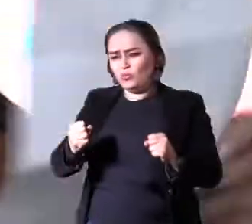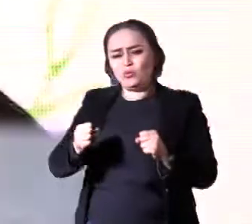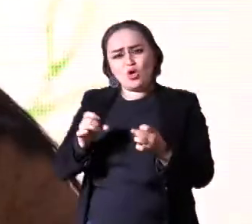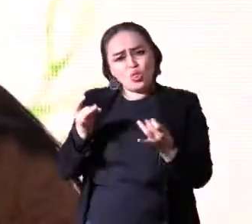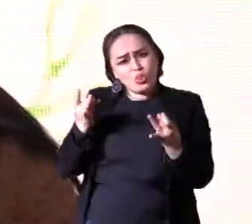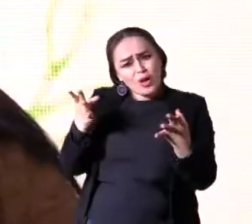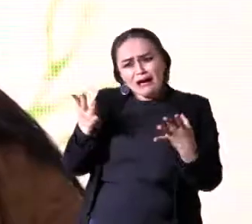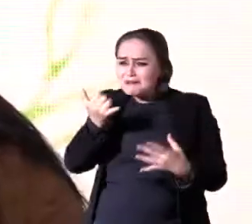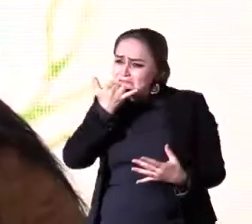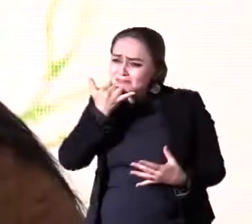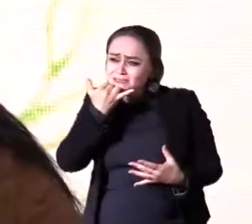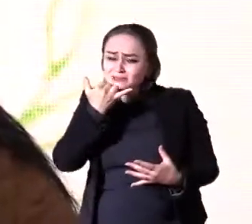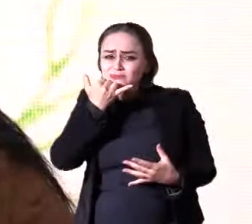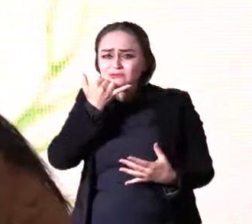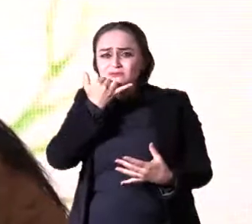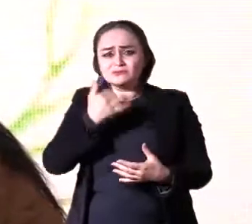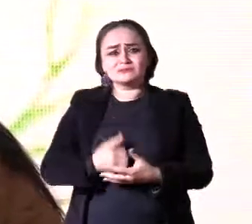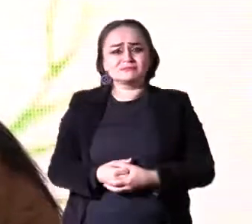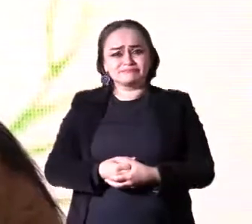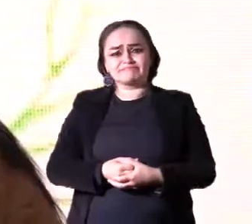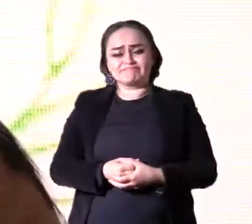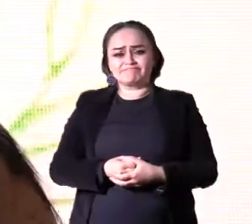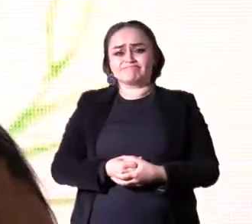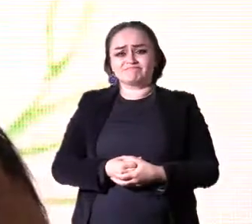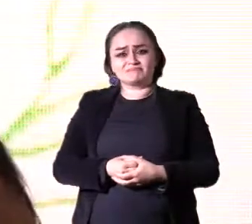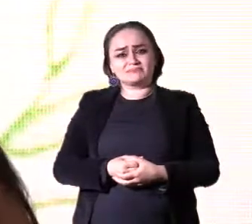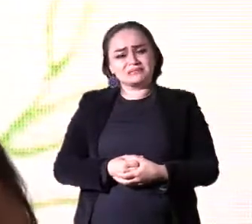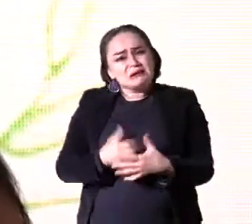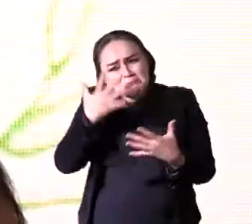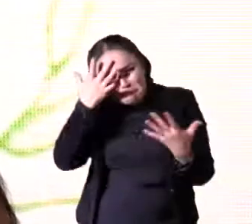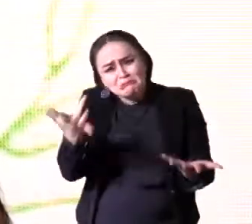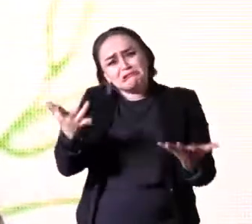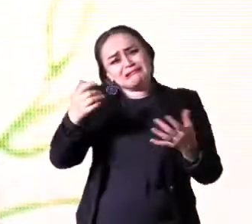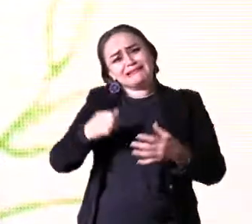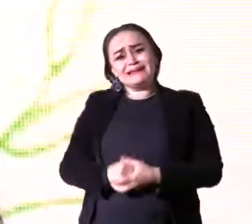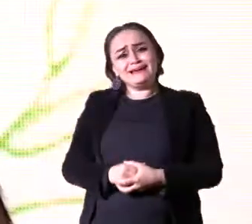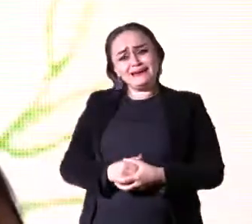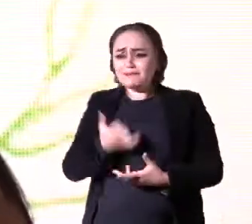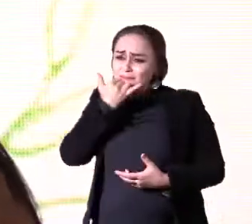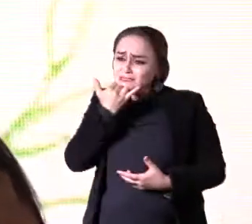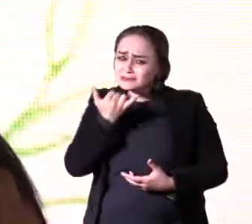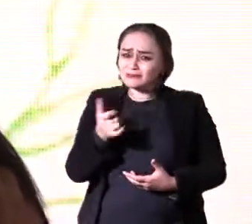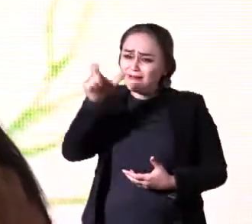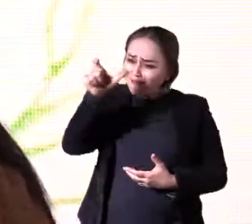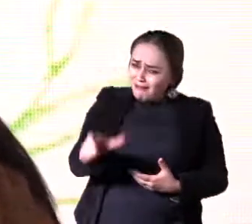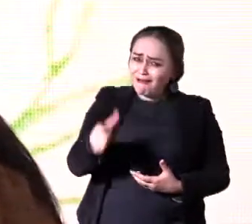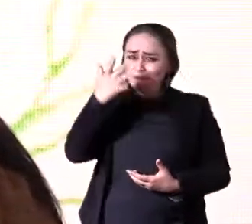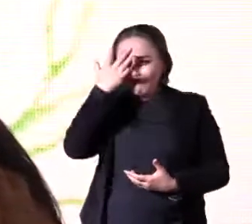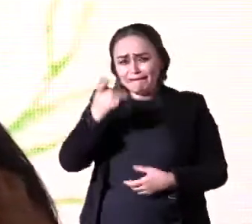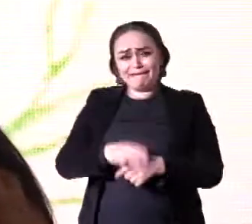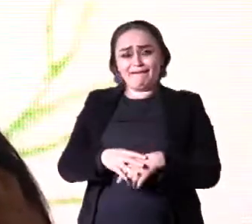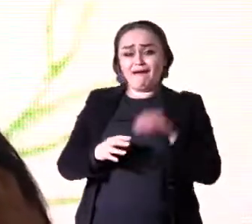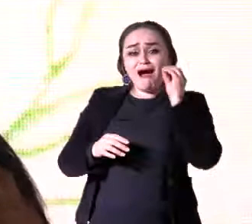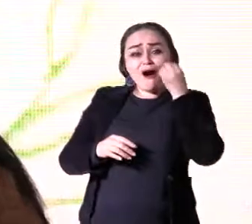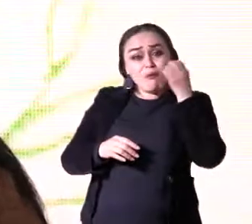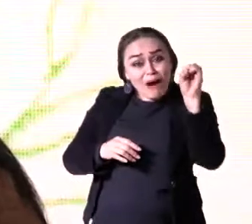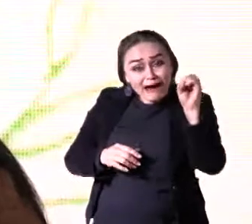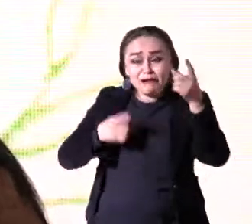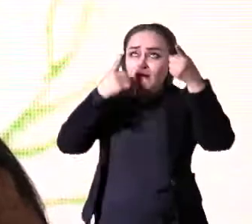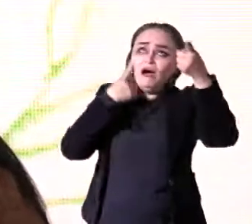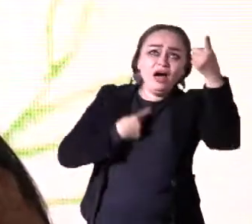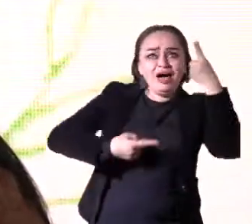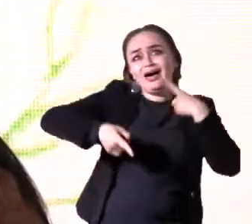qué pasó porque a ella recordar el llanto de nuestro abuelo